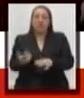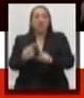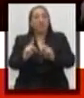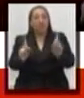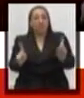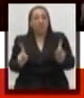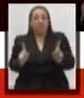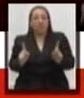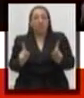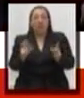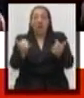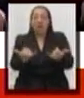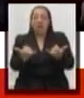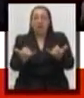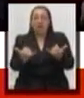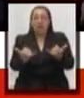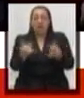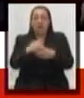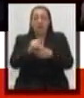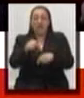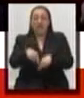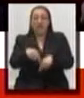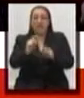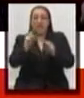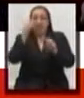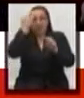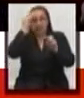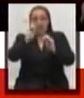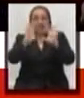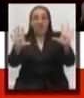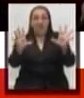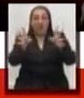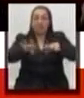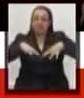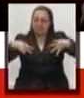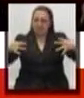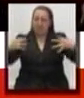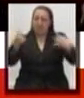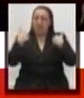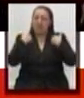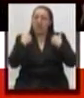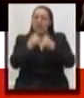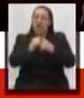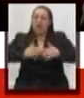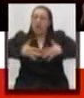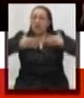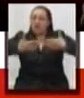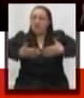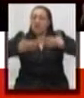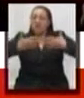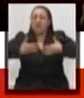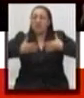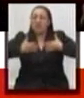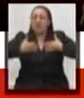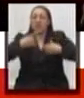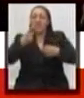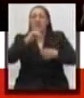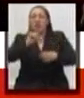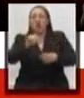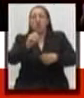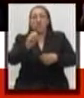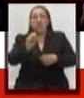embargo, hoy, en este hemiciclo que contiene el aliento y la vigilia de José